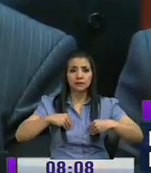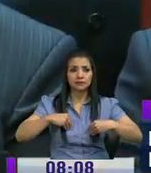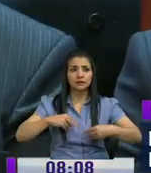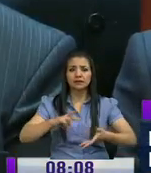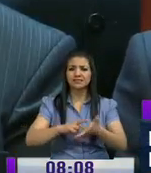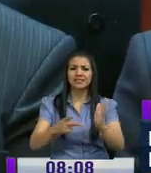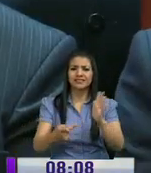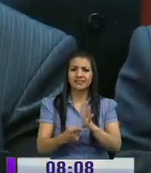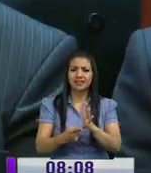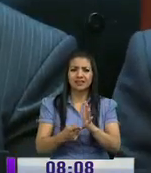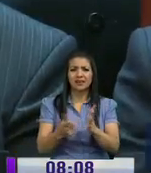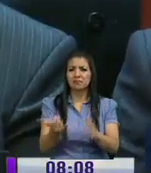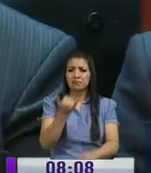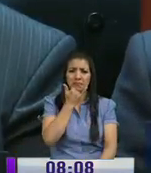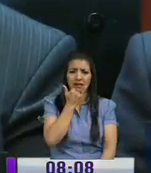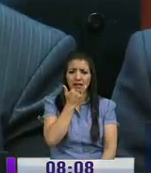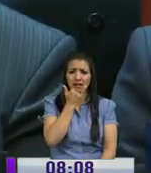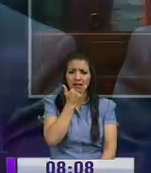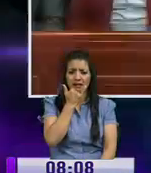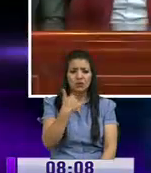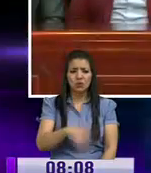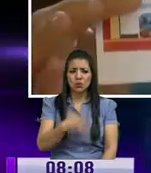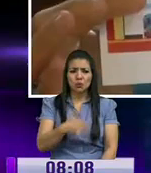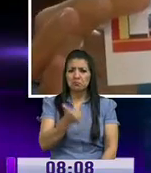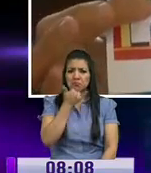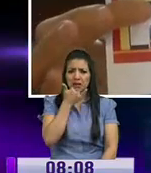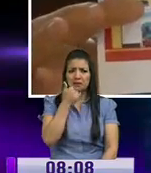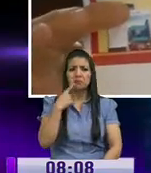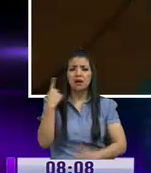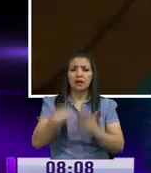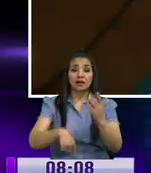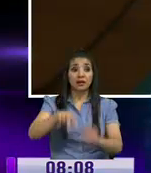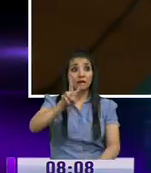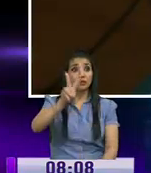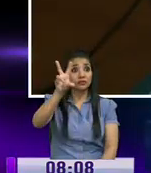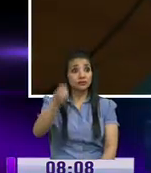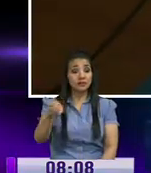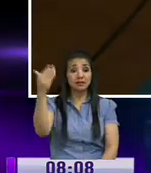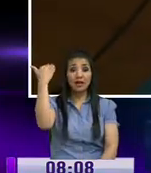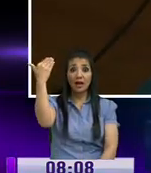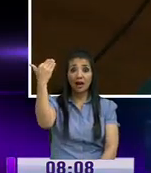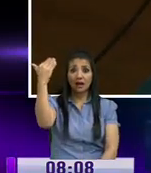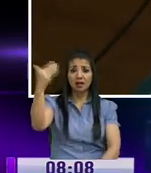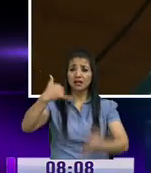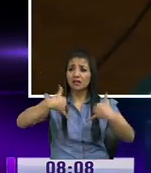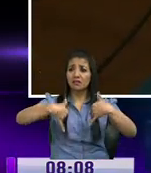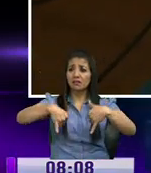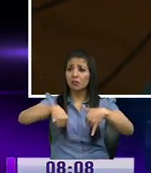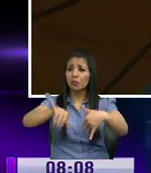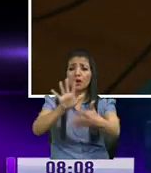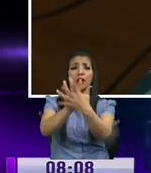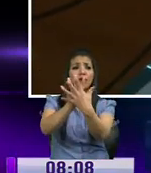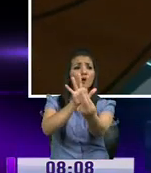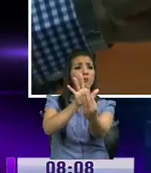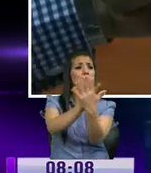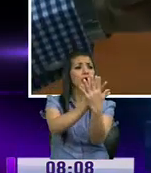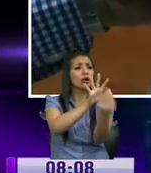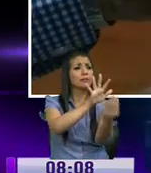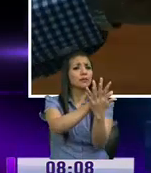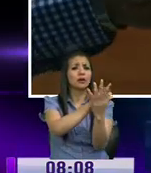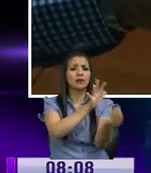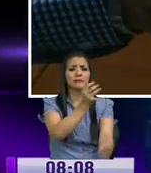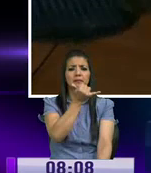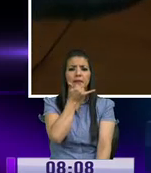mal antecedente, mal presagio, para que el resto de 220 alcaldes sigan la misma línea de